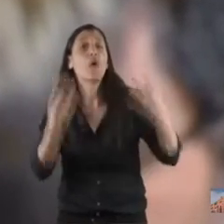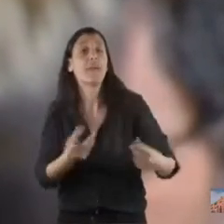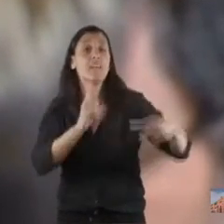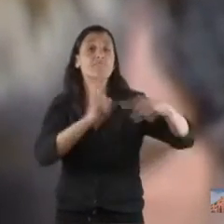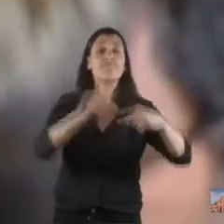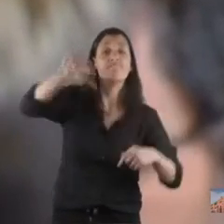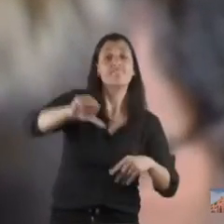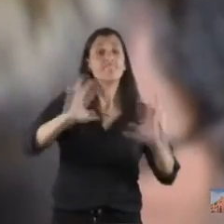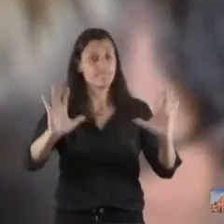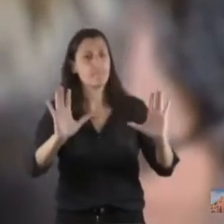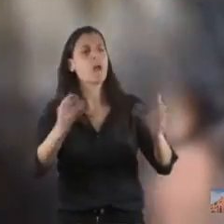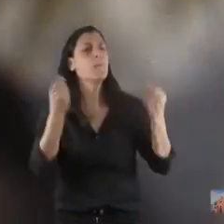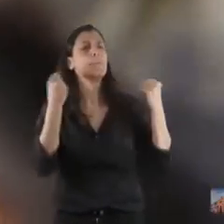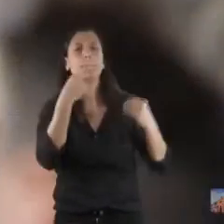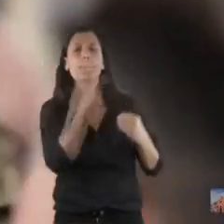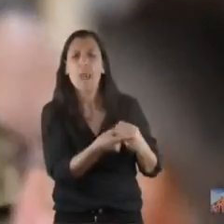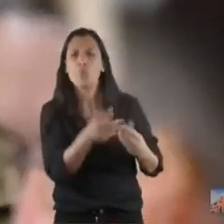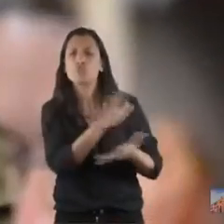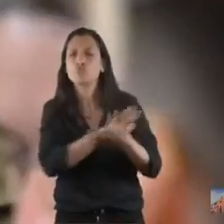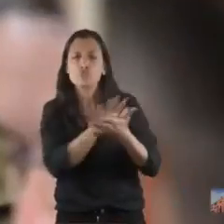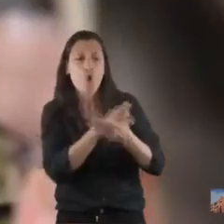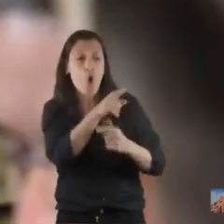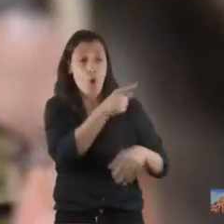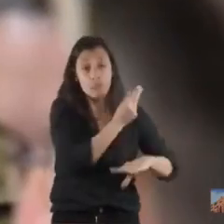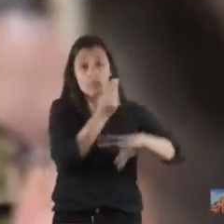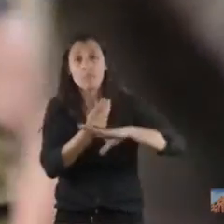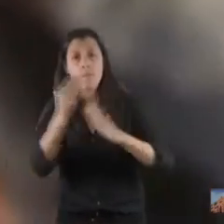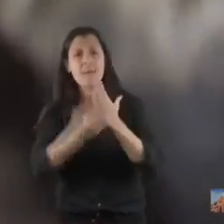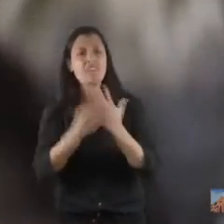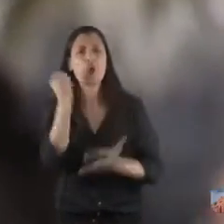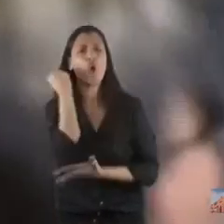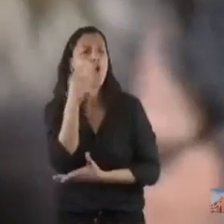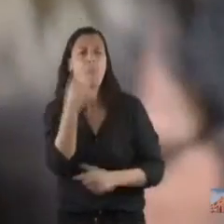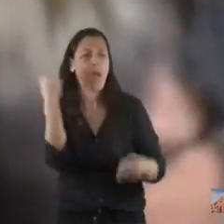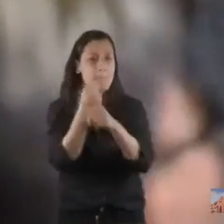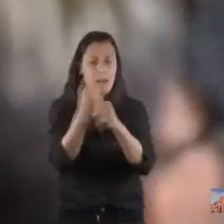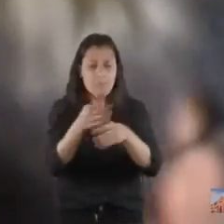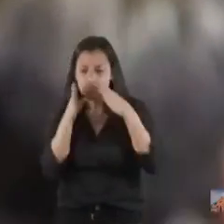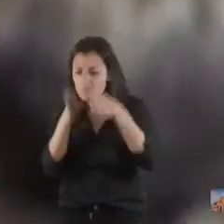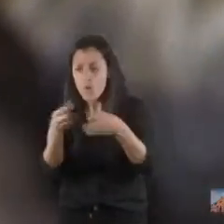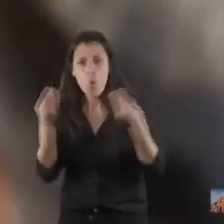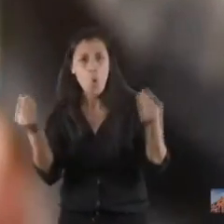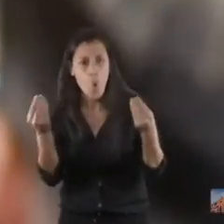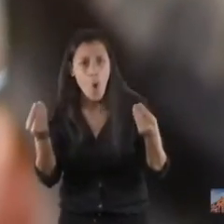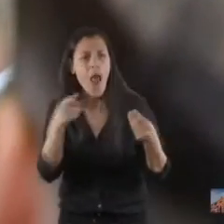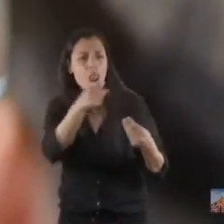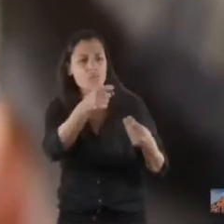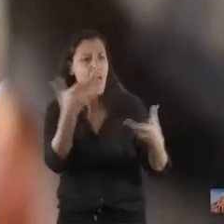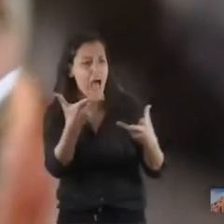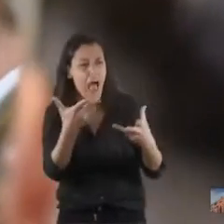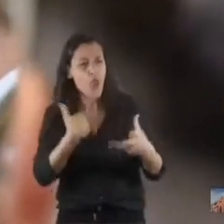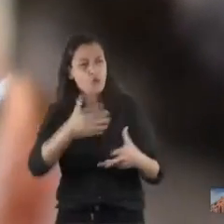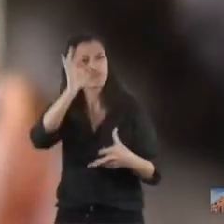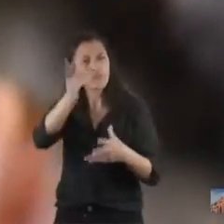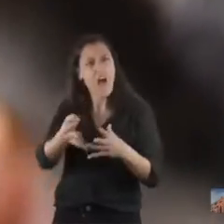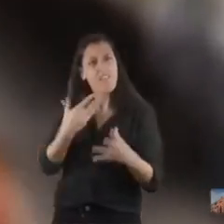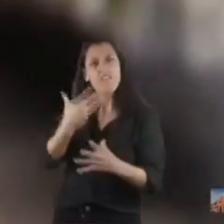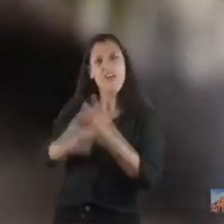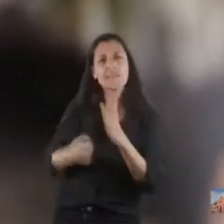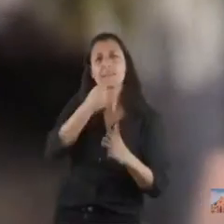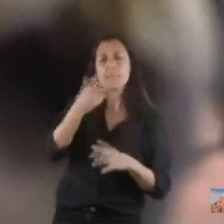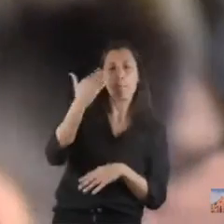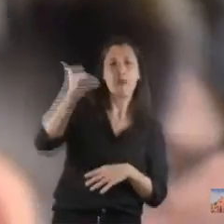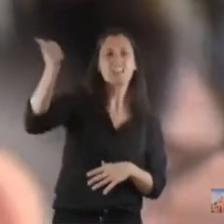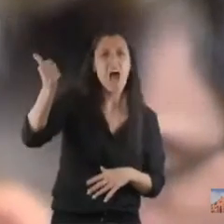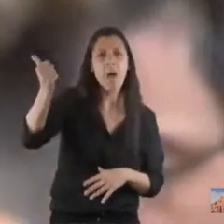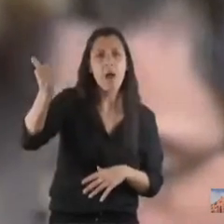partida desde el cual arranca usted como ministerio de economía dio hay alguna autocrítica pensar que a usted lo convocaron porque la argentina está